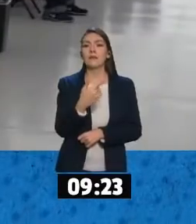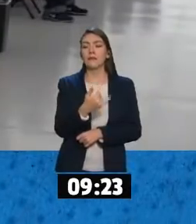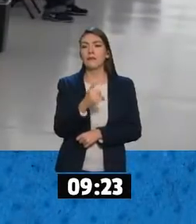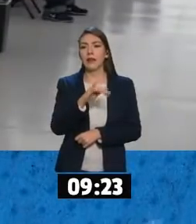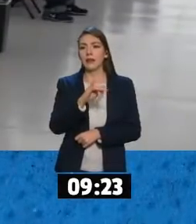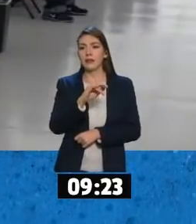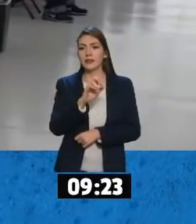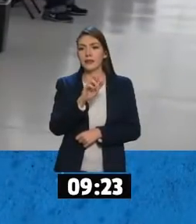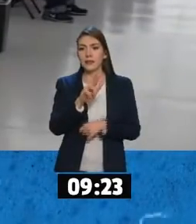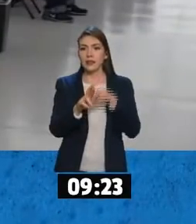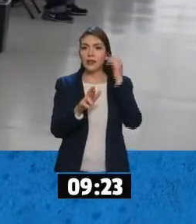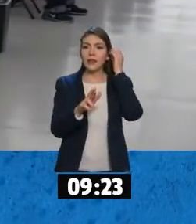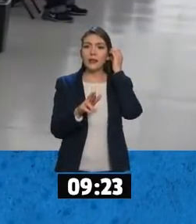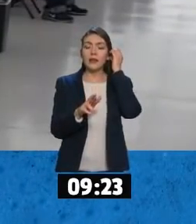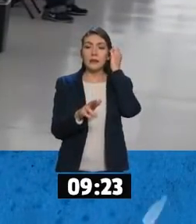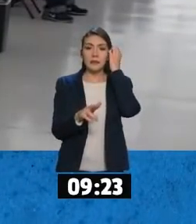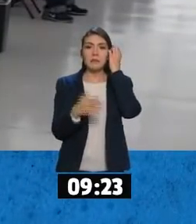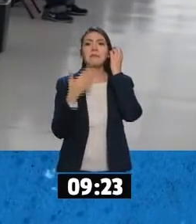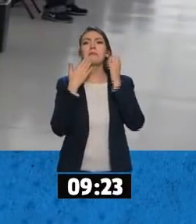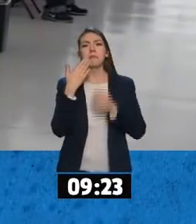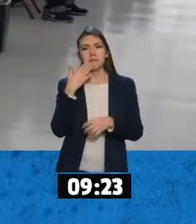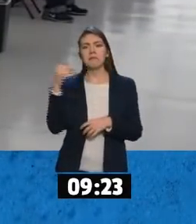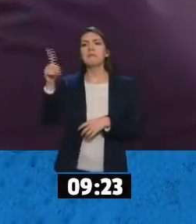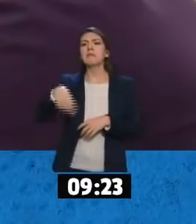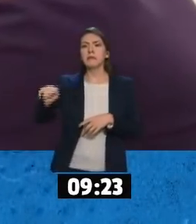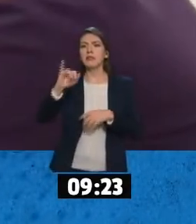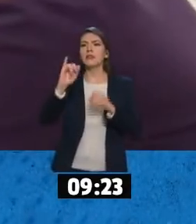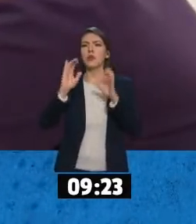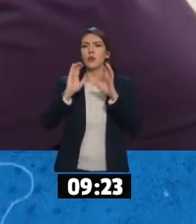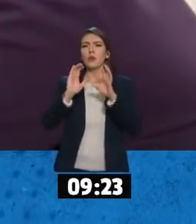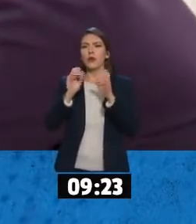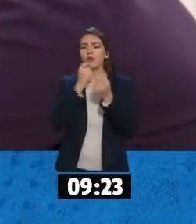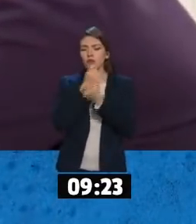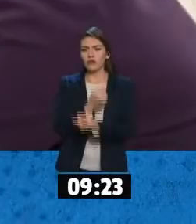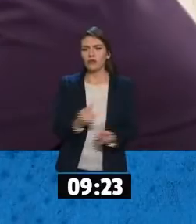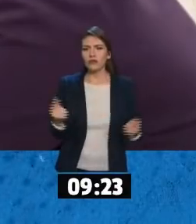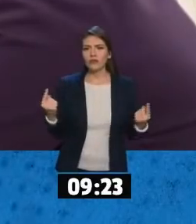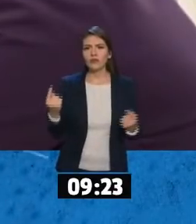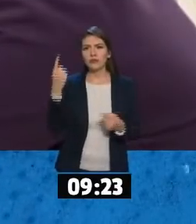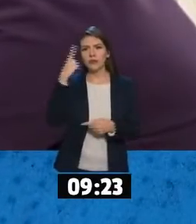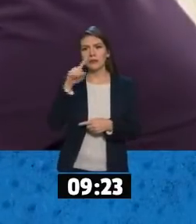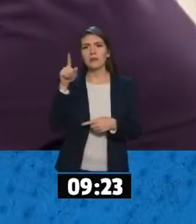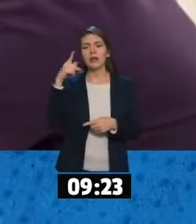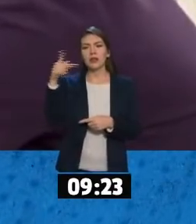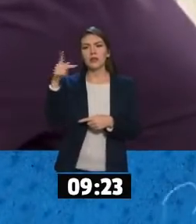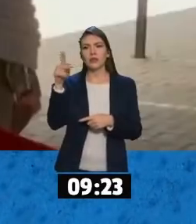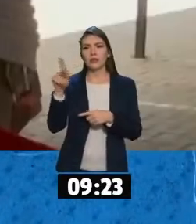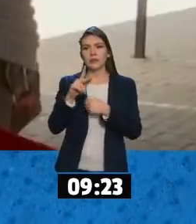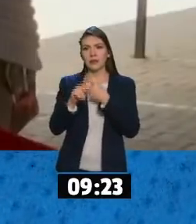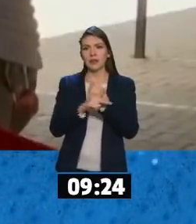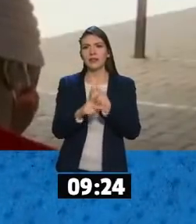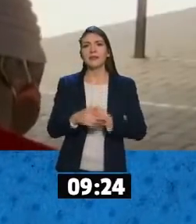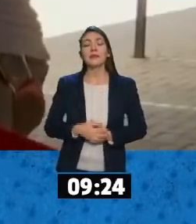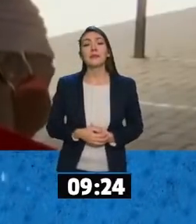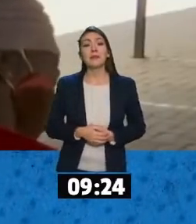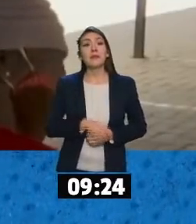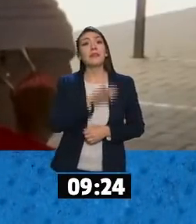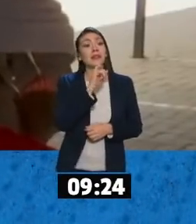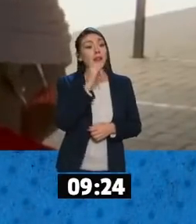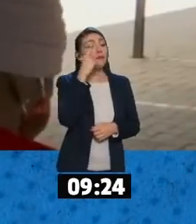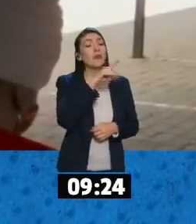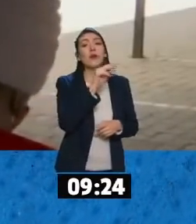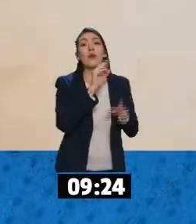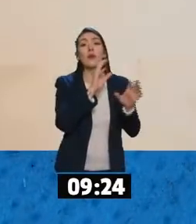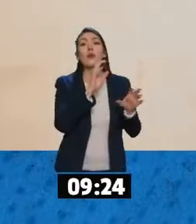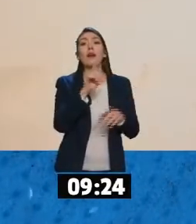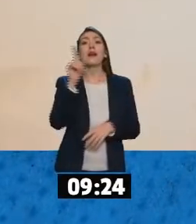contagios. Muy bien por los israelíes que sí cuidan a la niñez de su país. Pero no a la de Palestina, Por señor. eso que les echen Ahora- le